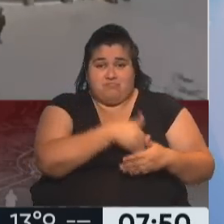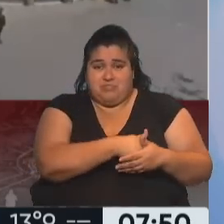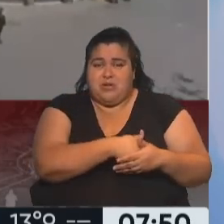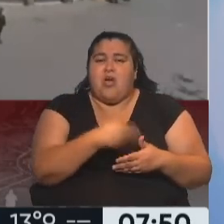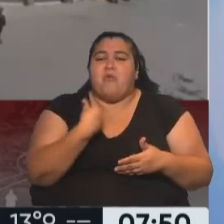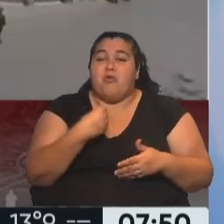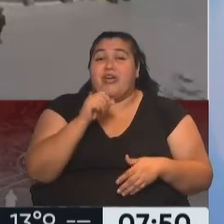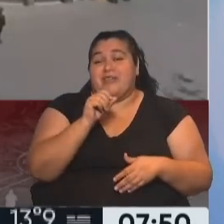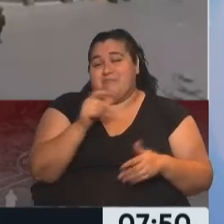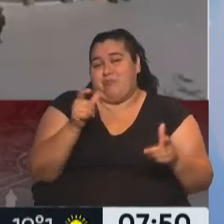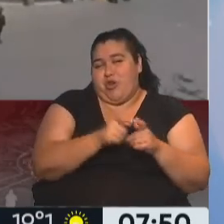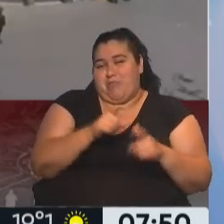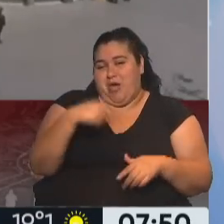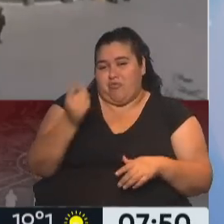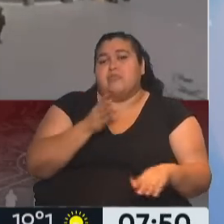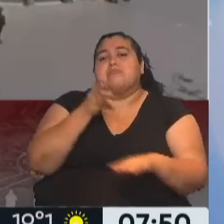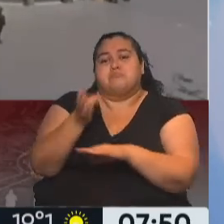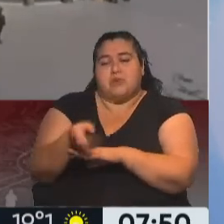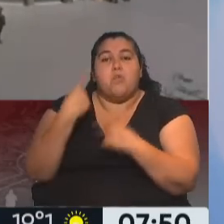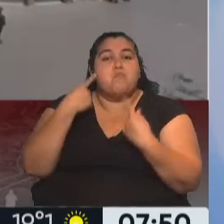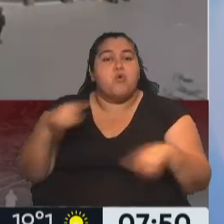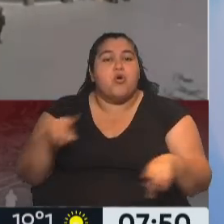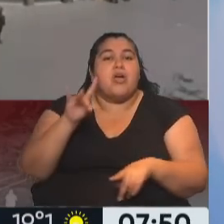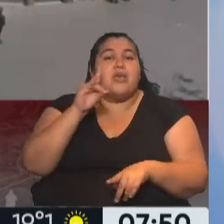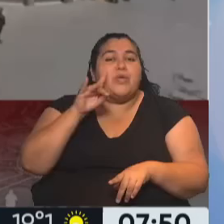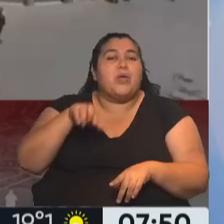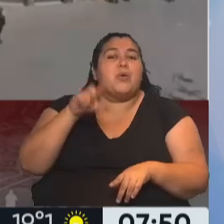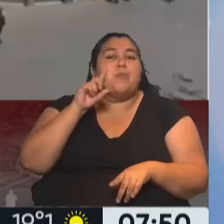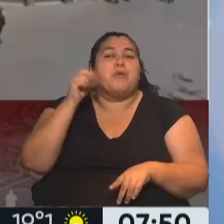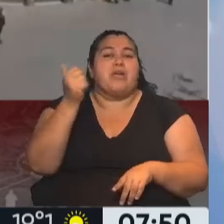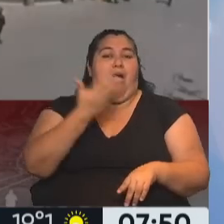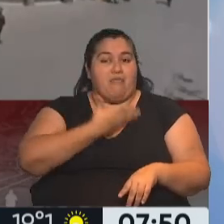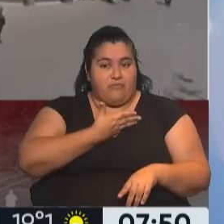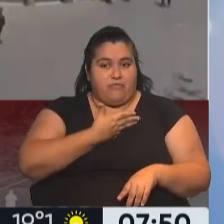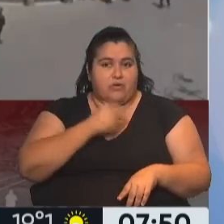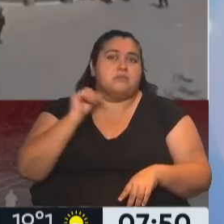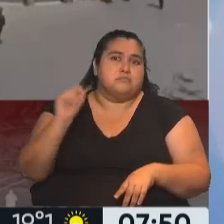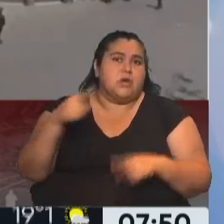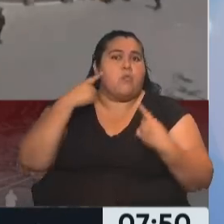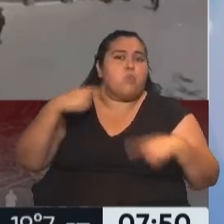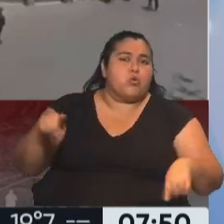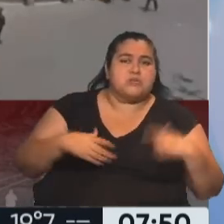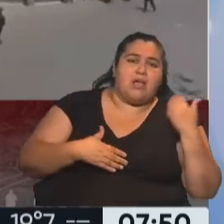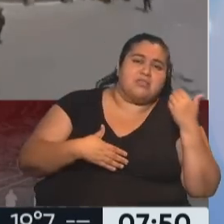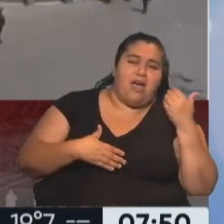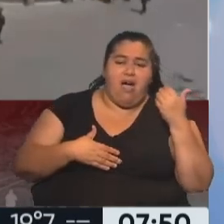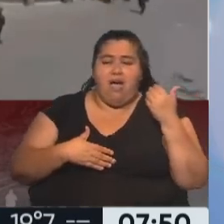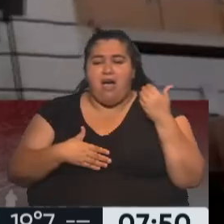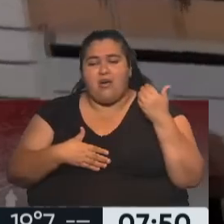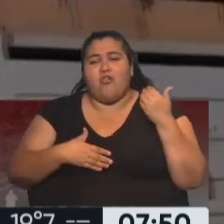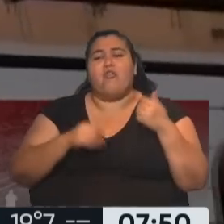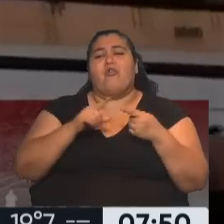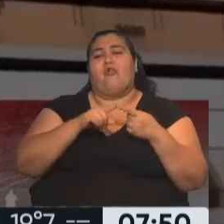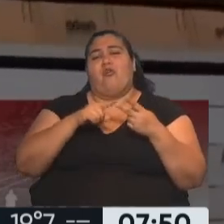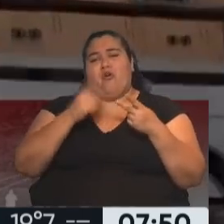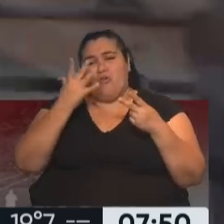otro programa que un periodista hizo mención de esto de Edith Piaf y bueno, a él le gustaba también el tango, ¿no? Le